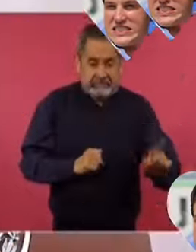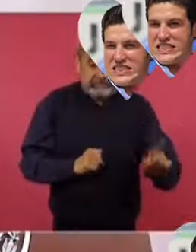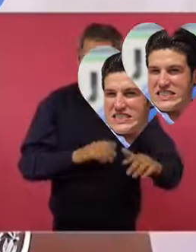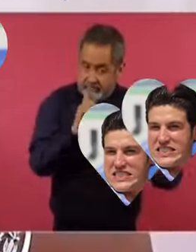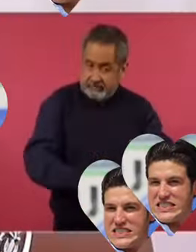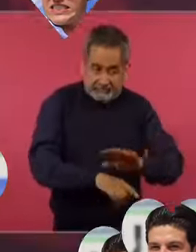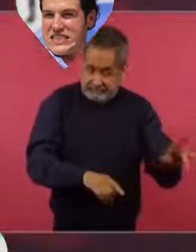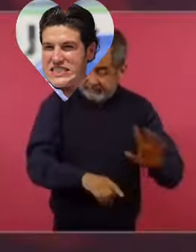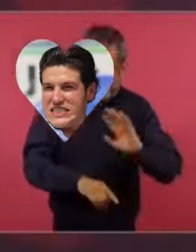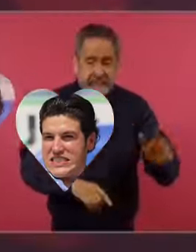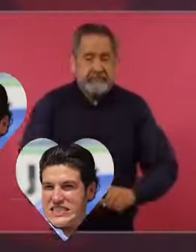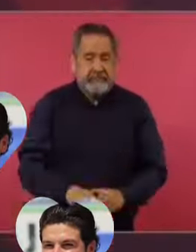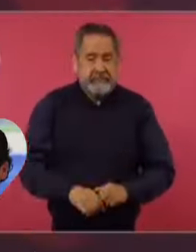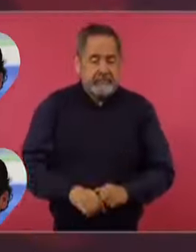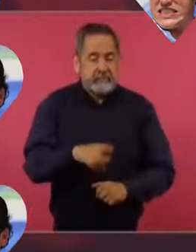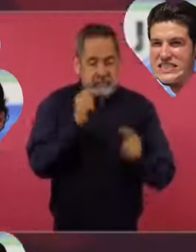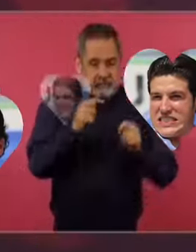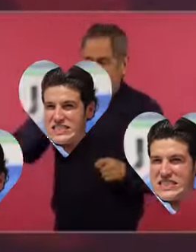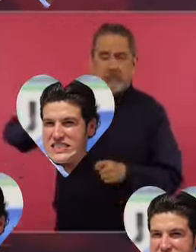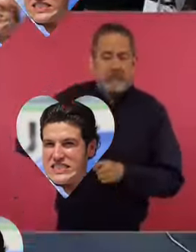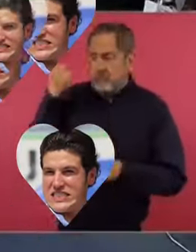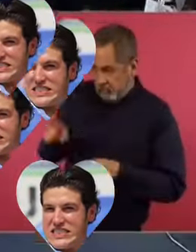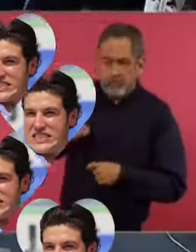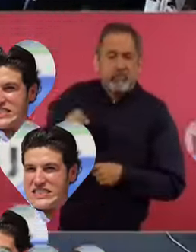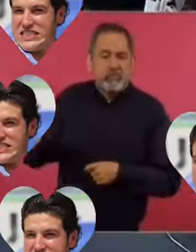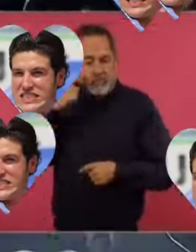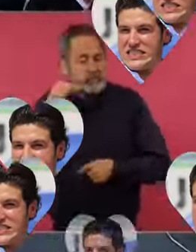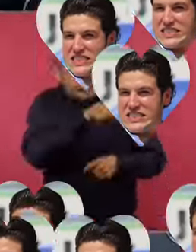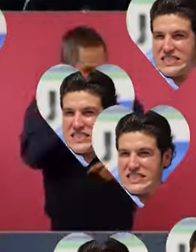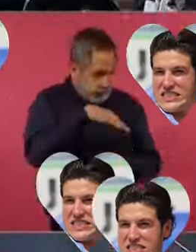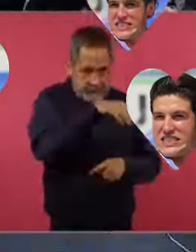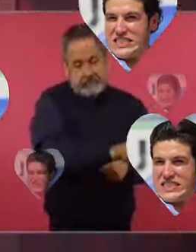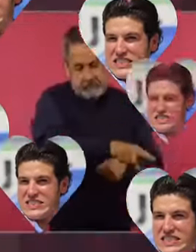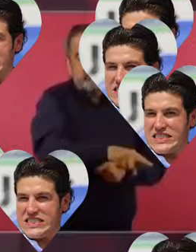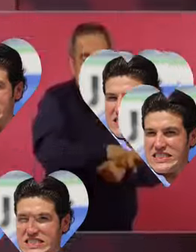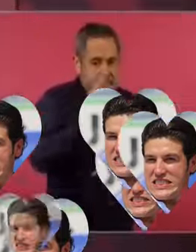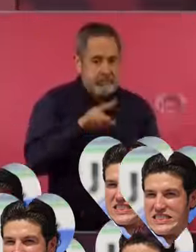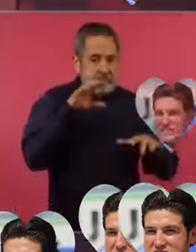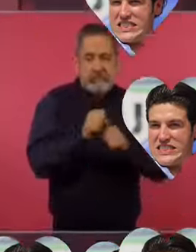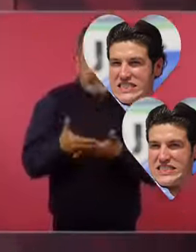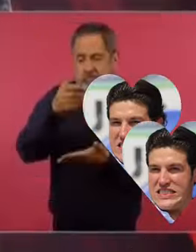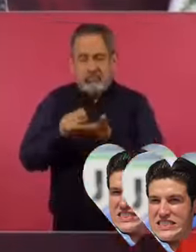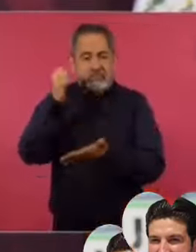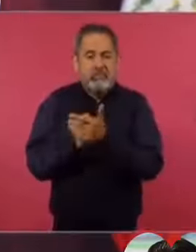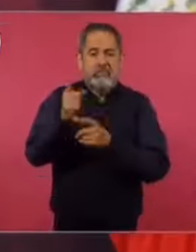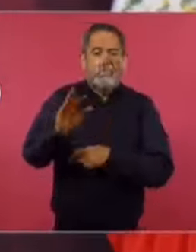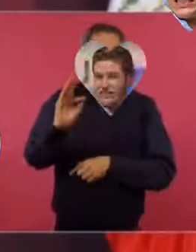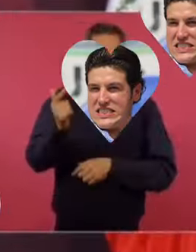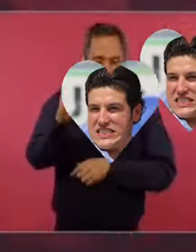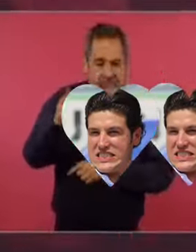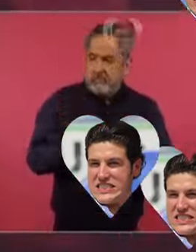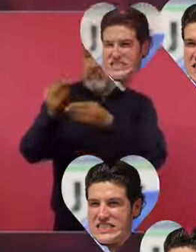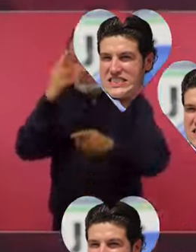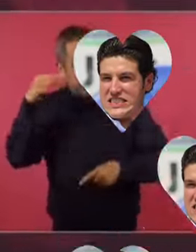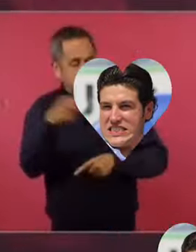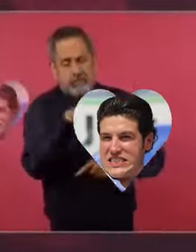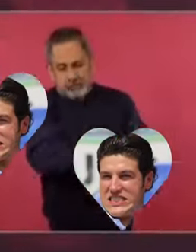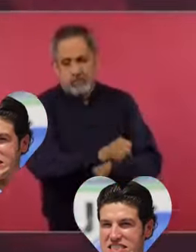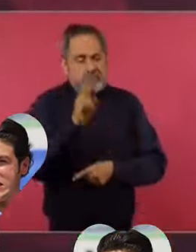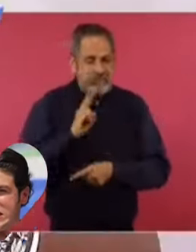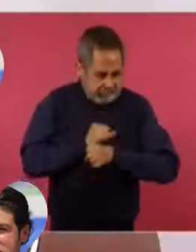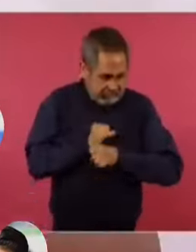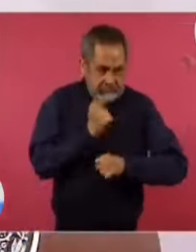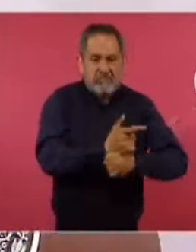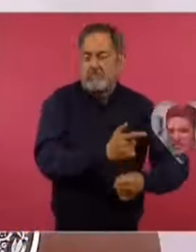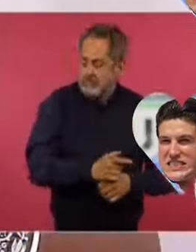se aparten de esas prácticas. Ya de todas maneras di instrucciones para que se presente un escrito a la Fiscalía General de la República y se haga